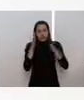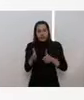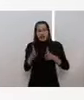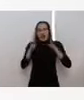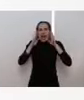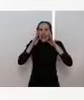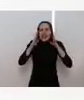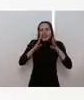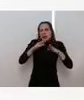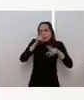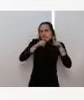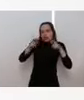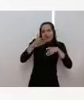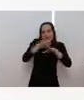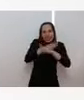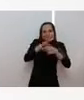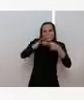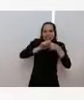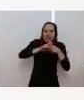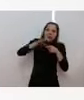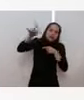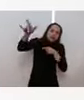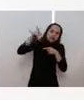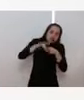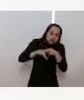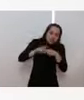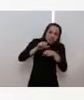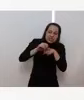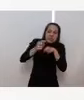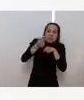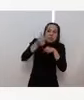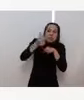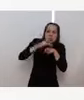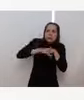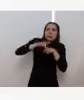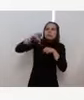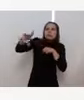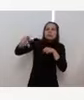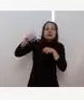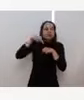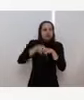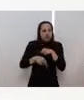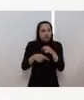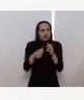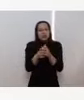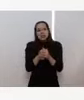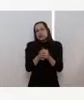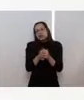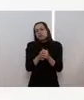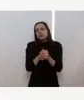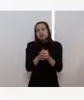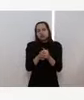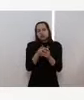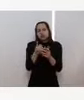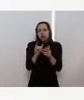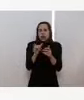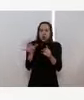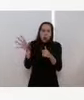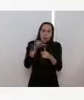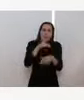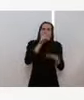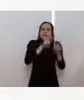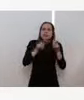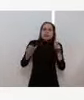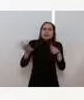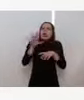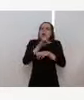importante donde esta es la carta de presentación que tenemos para todos aquellos usuarios que vienen